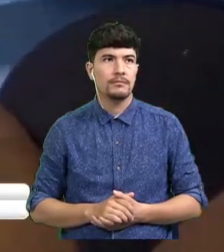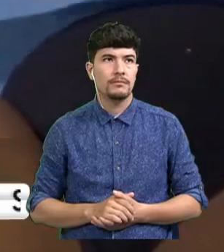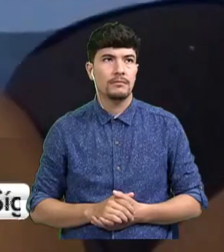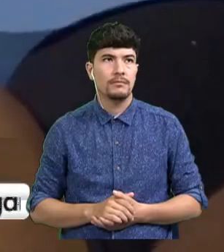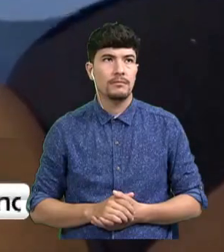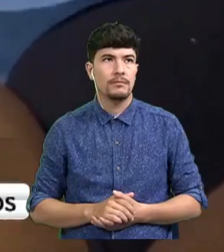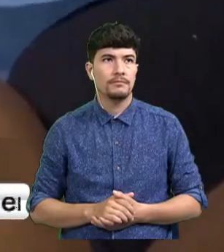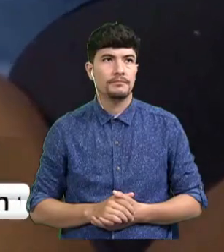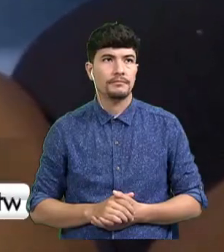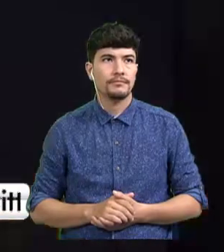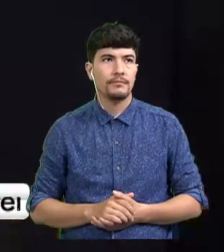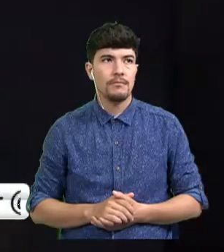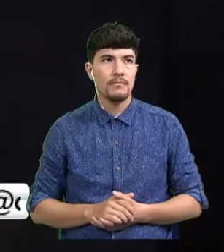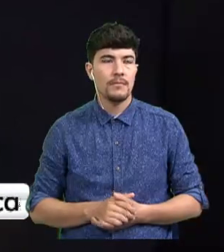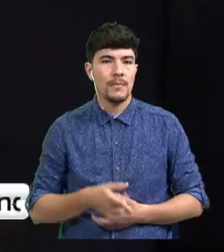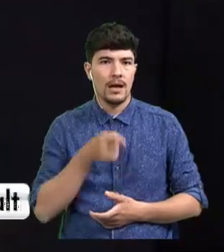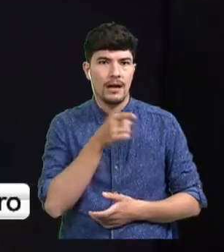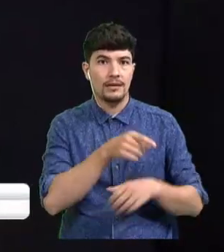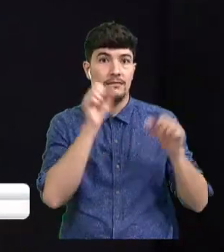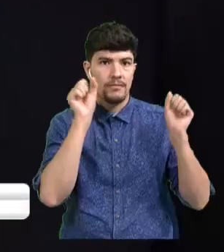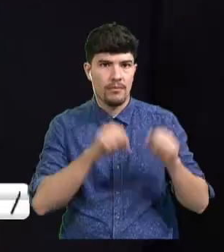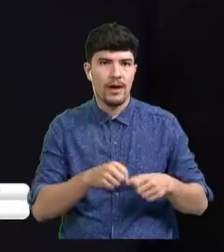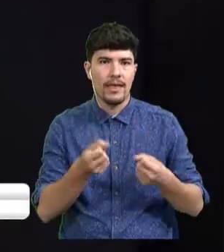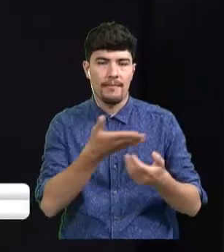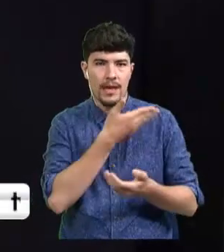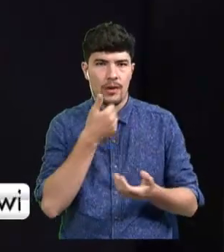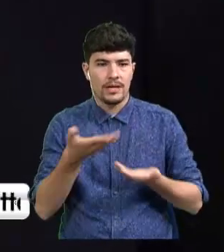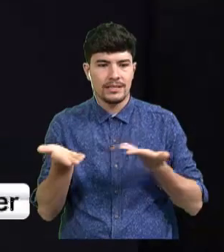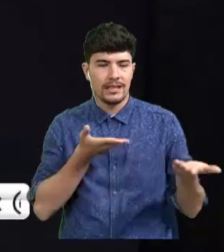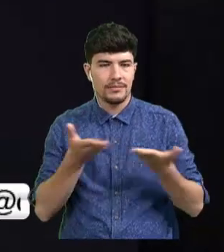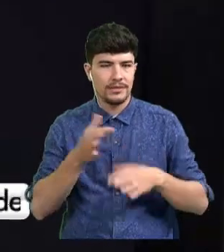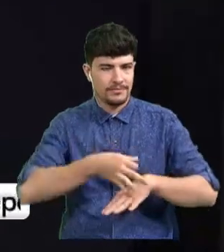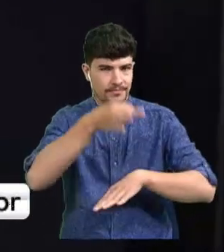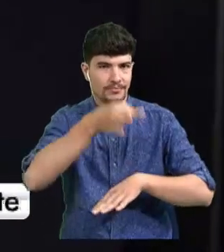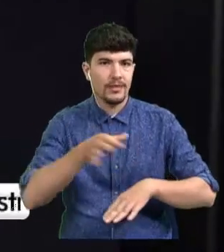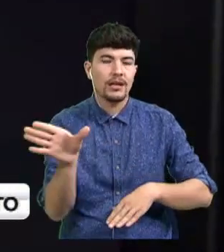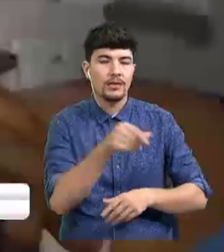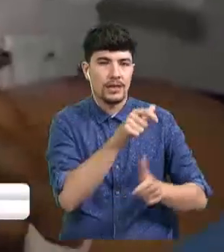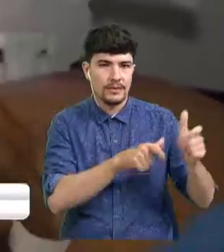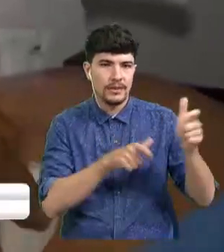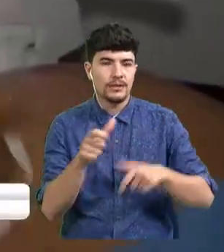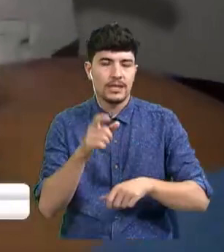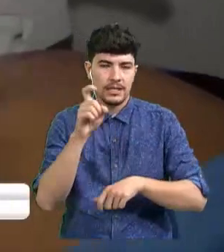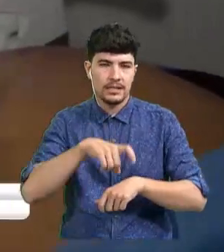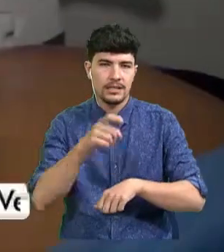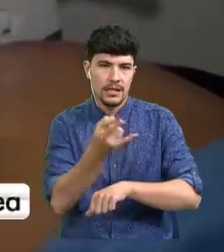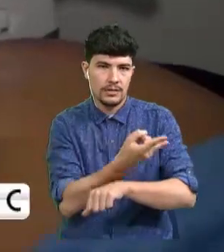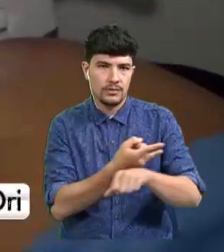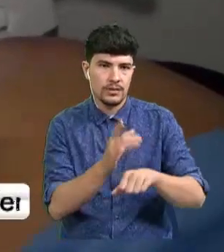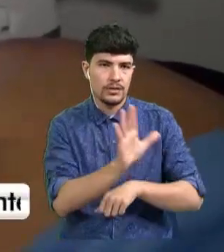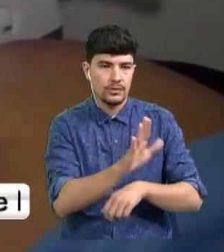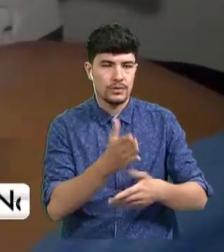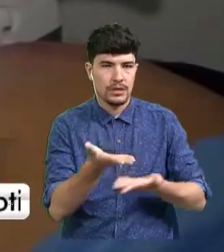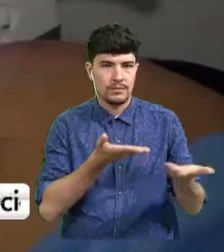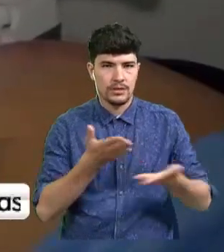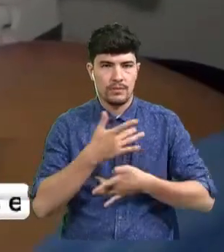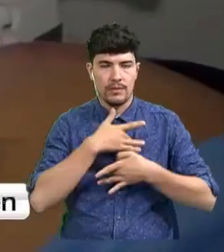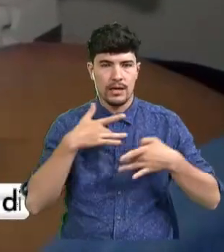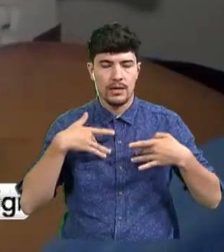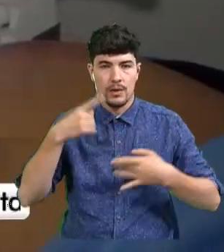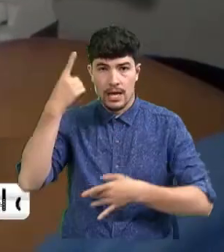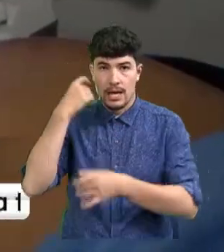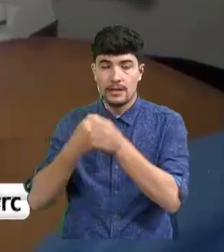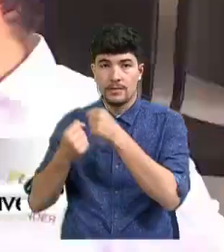con manómetros. Lo que permite mayor cobertura de atención oportuna a los usuarios del norte de la ciudad. El año pasado